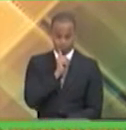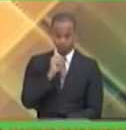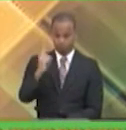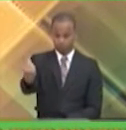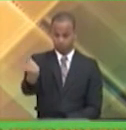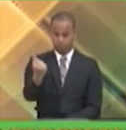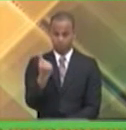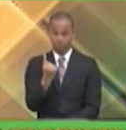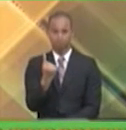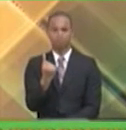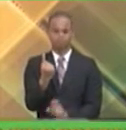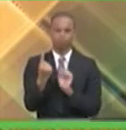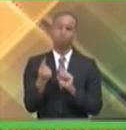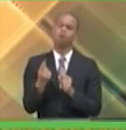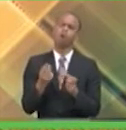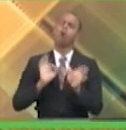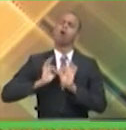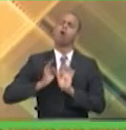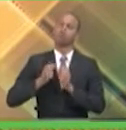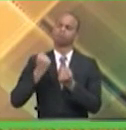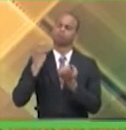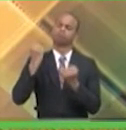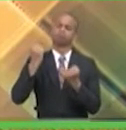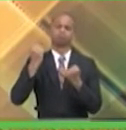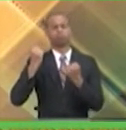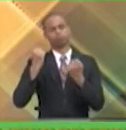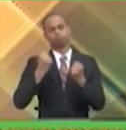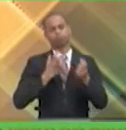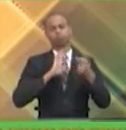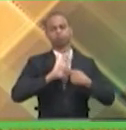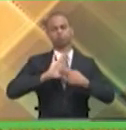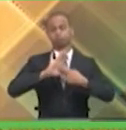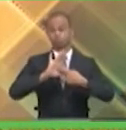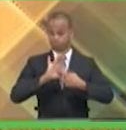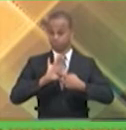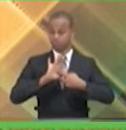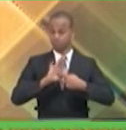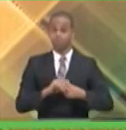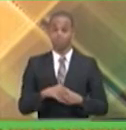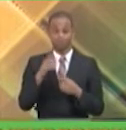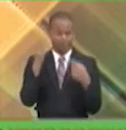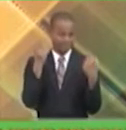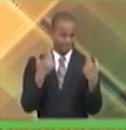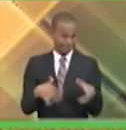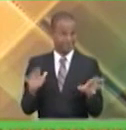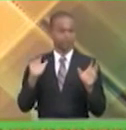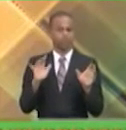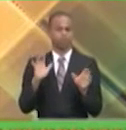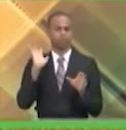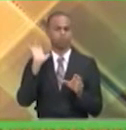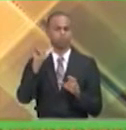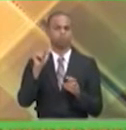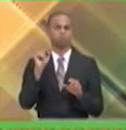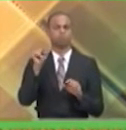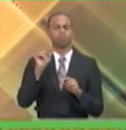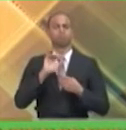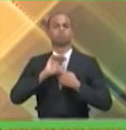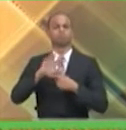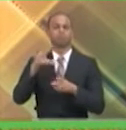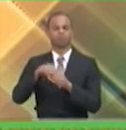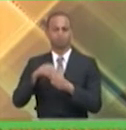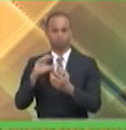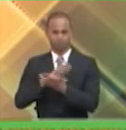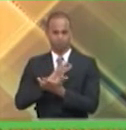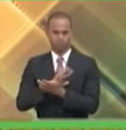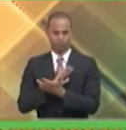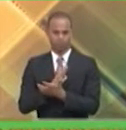discapacidad auditiva pues visite estos museos. Sí. Luego que estos documentales estén listos, pues serán presentados en las escuelas de